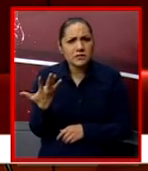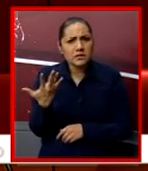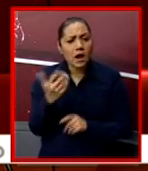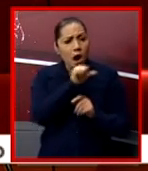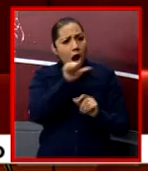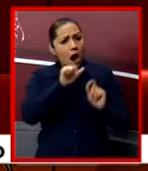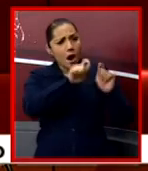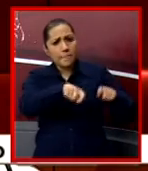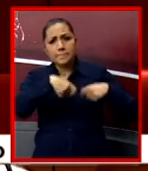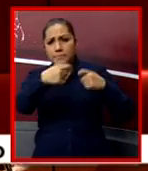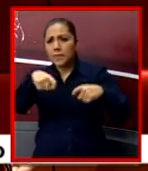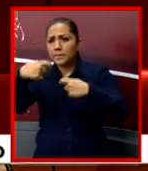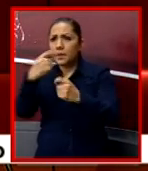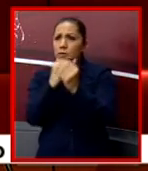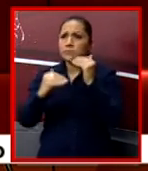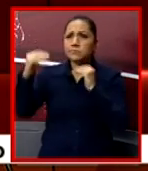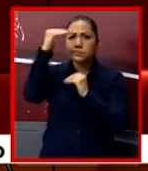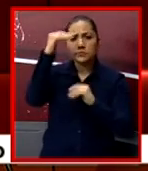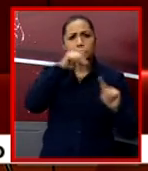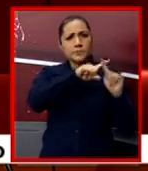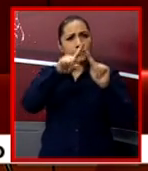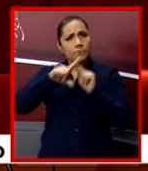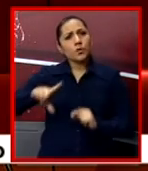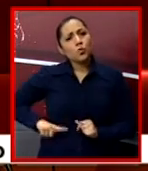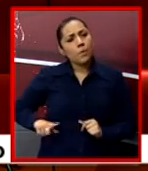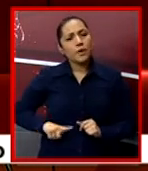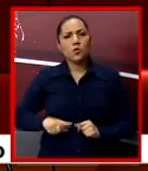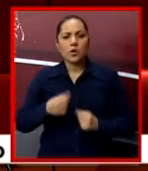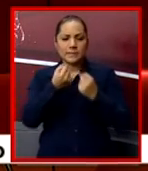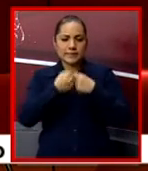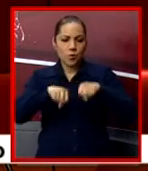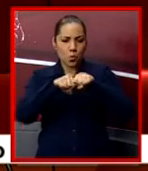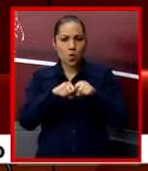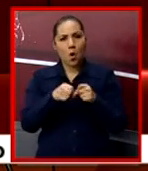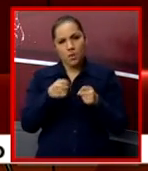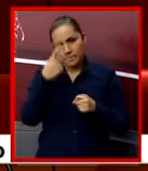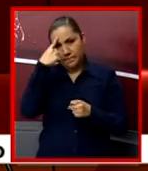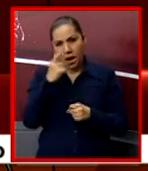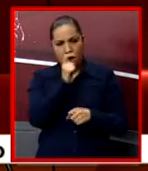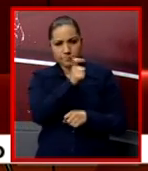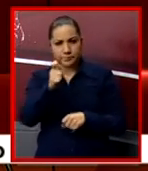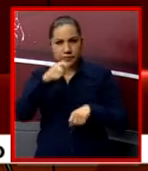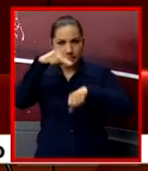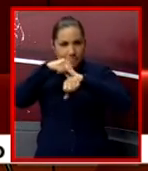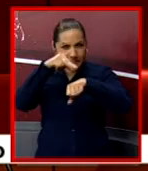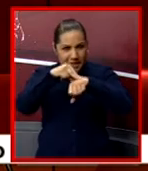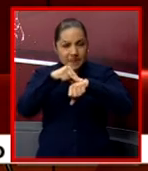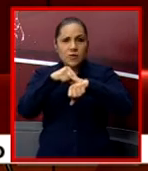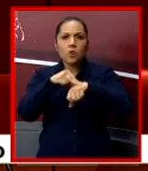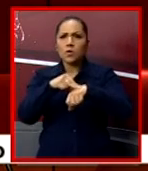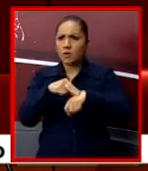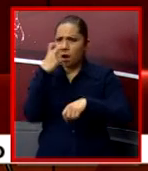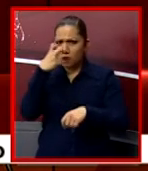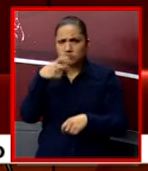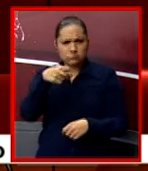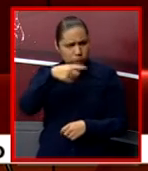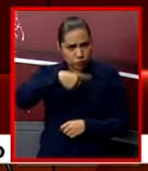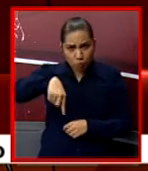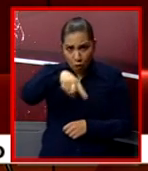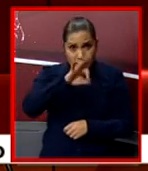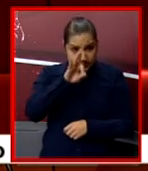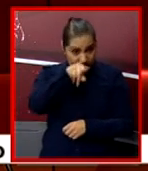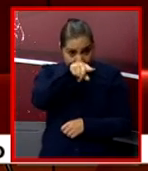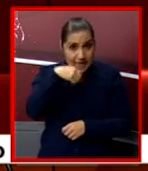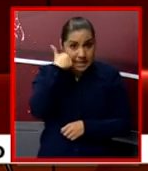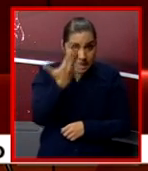médicos de los altos funcionarios. Si los altos funcionarios quieren ir a un hospital privado, que lo paguen con